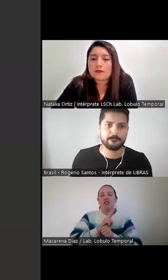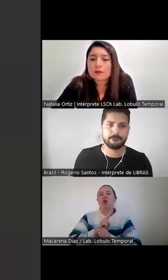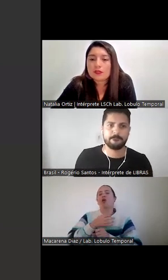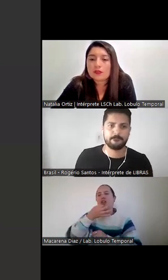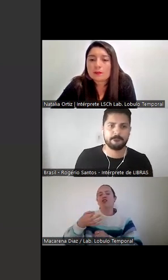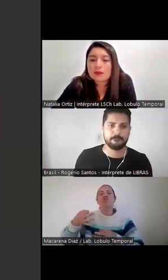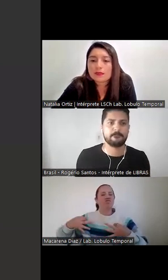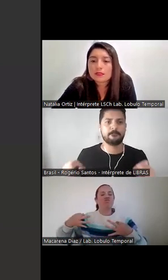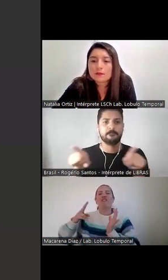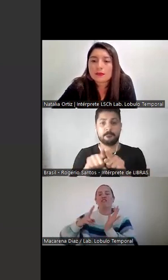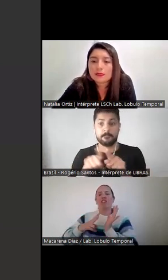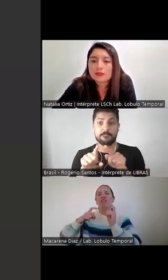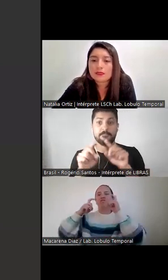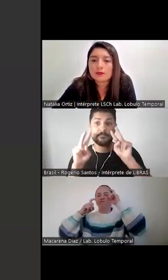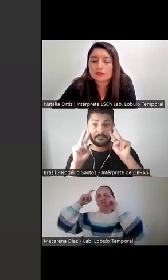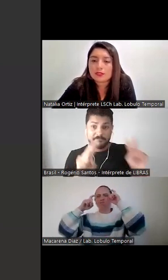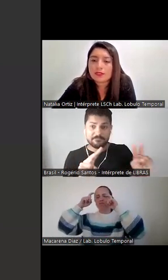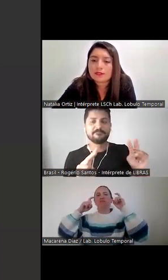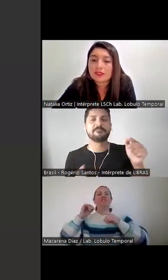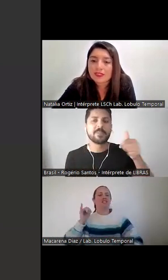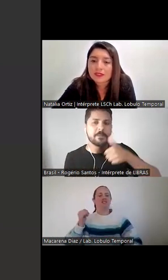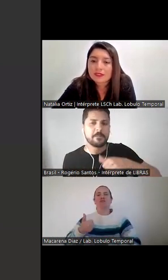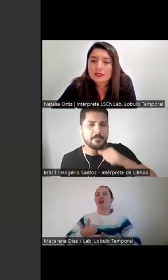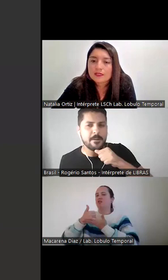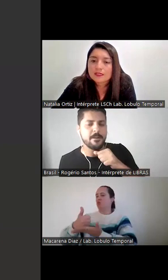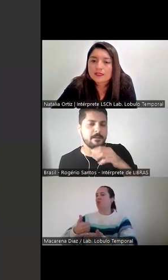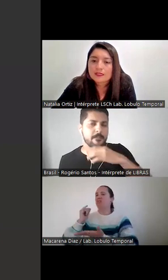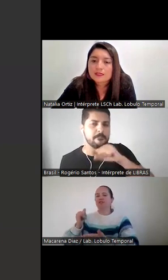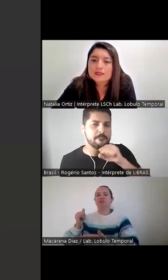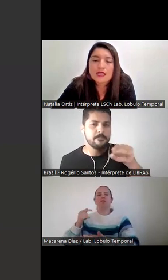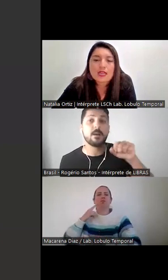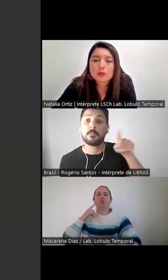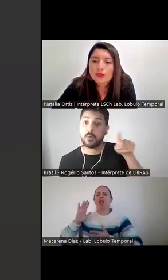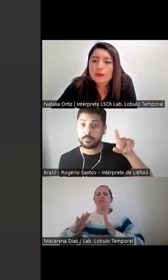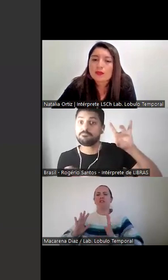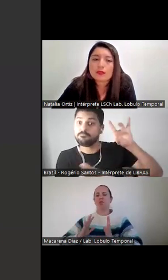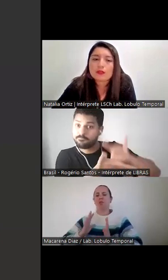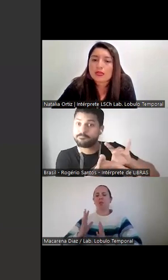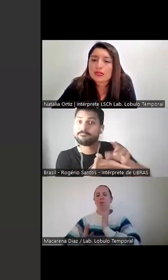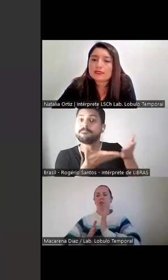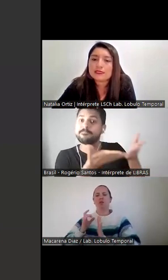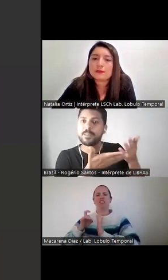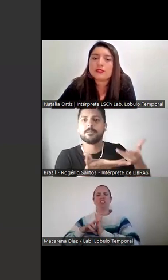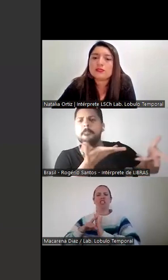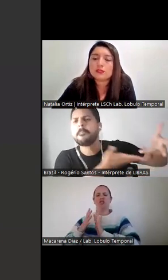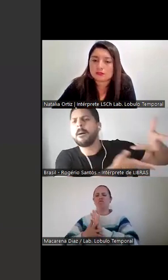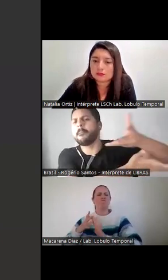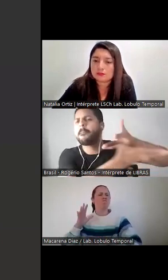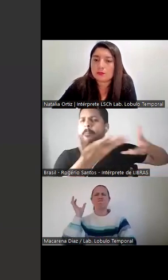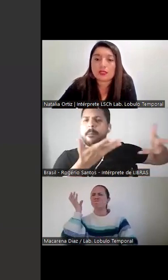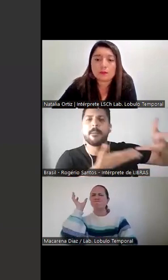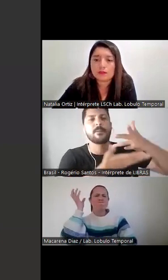también vimos que los papás, mamás y profesores, de verdad, sí, ayuda a poder mejorar la